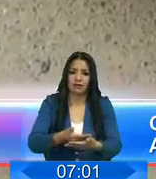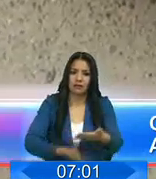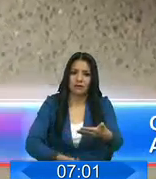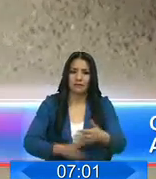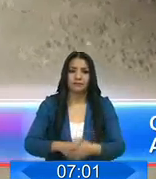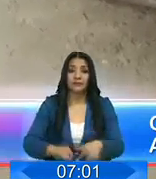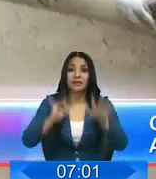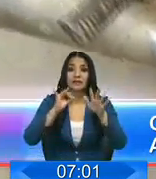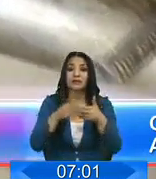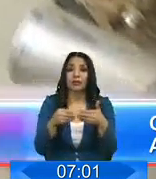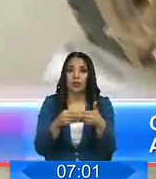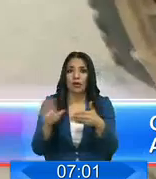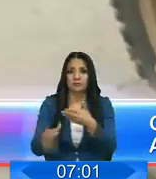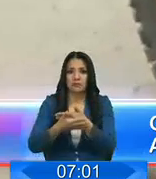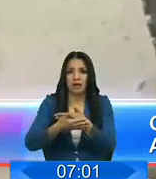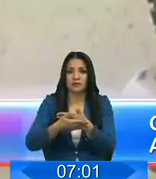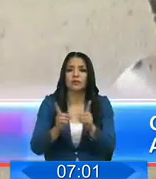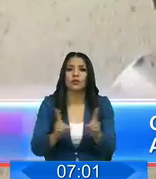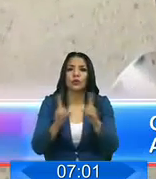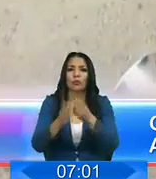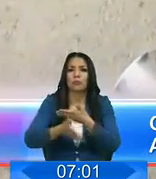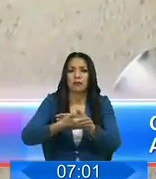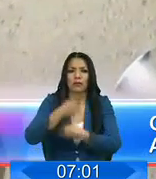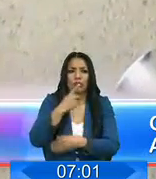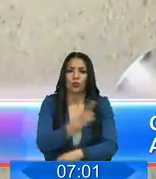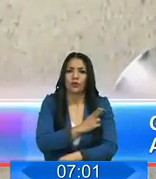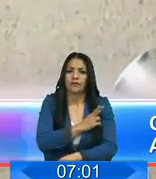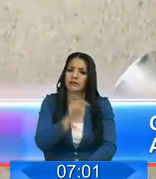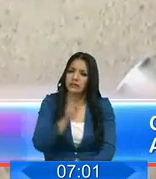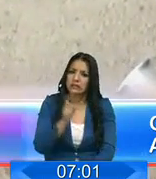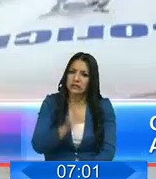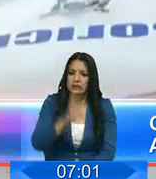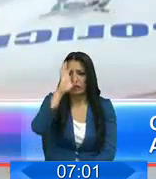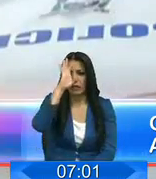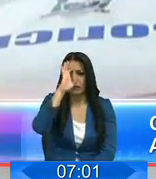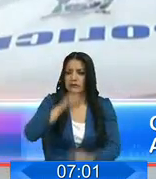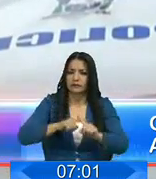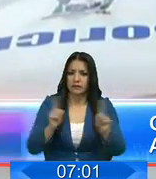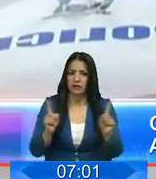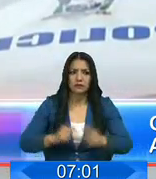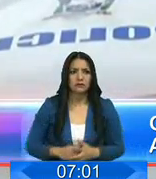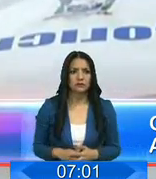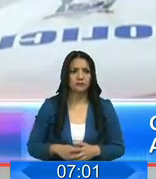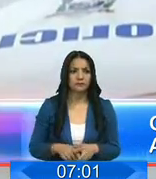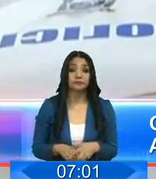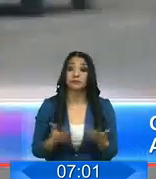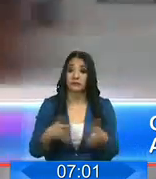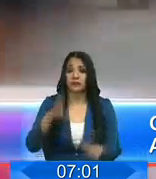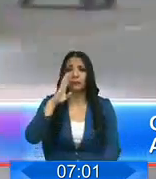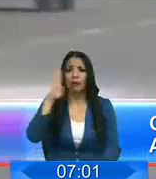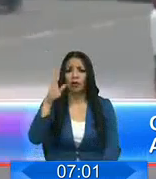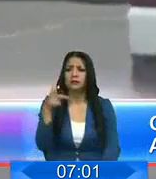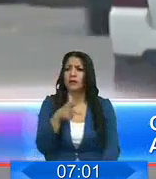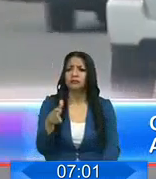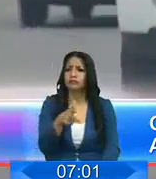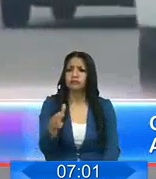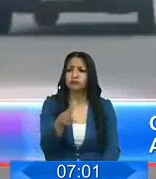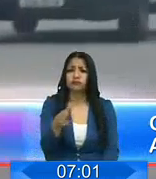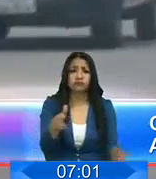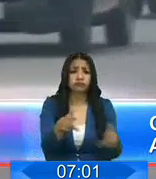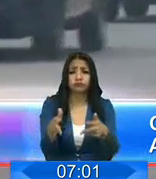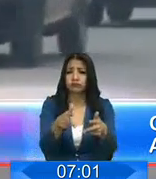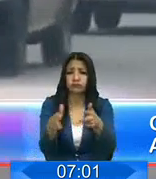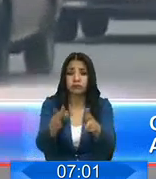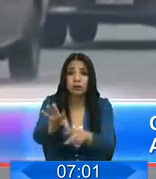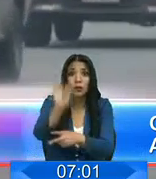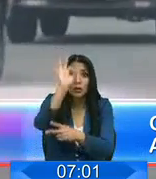$7 y los documentos universitarios que él necesitaba para su tesis. E inmediatamente inició una persecución por estas cuadras y lo encontraron